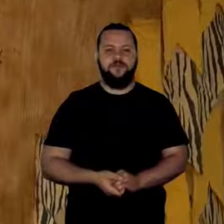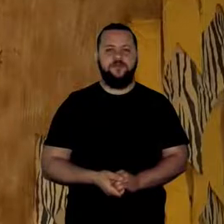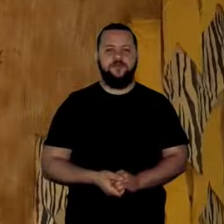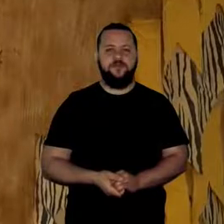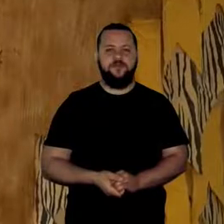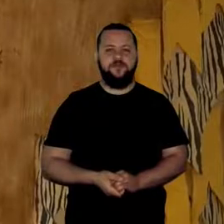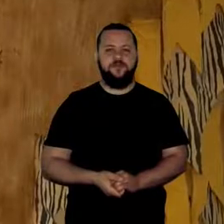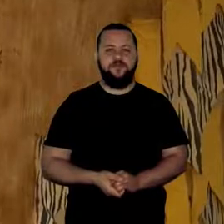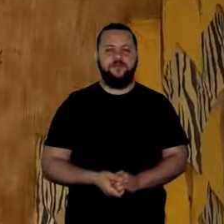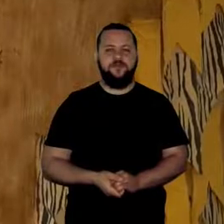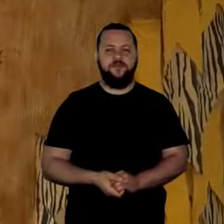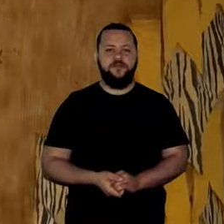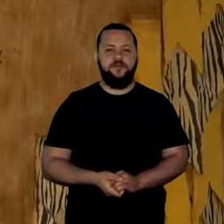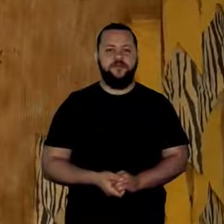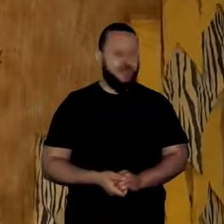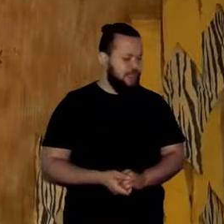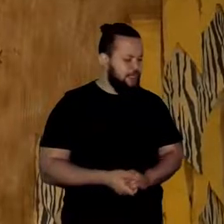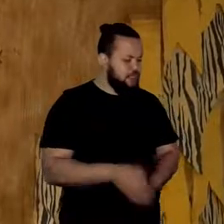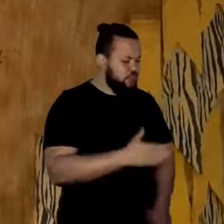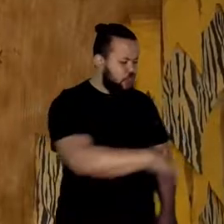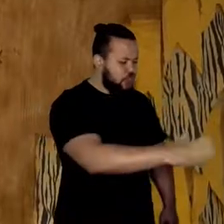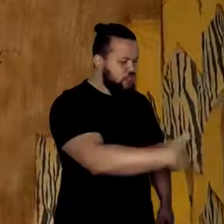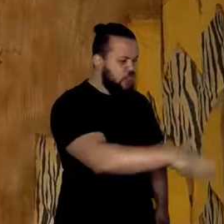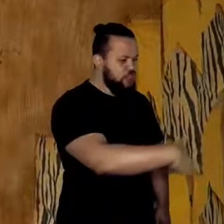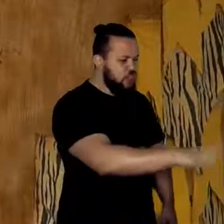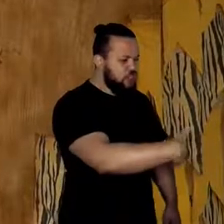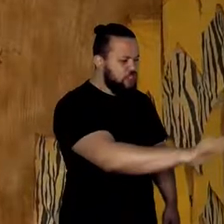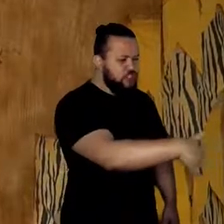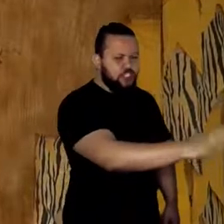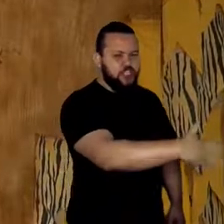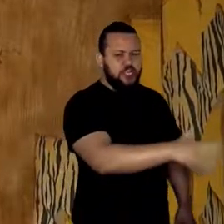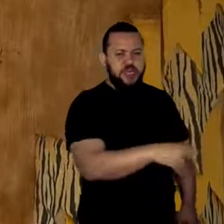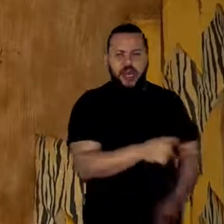Hey, show, show, show, show, show, show.